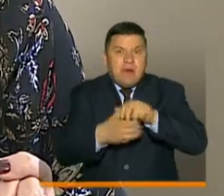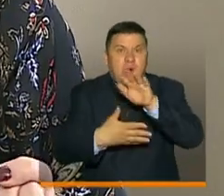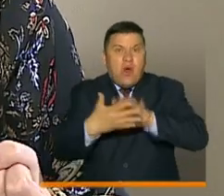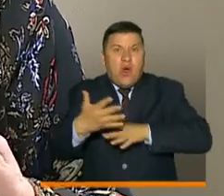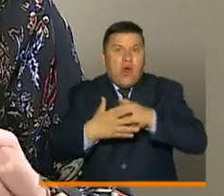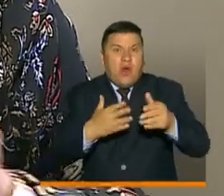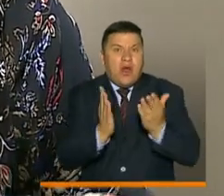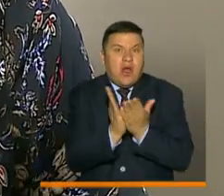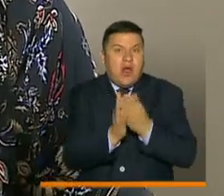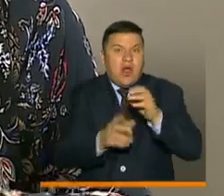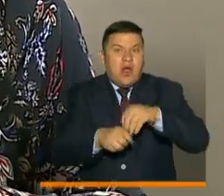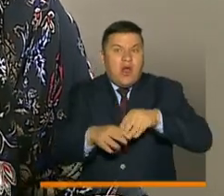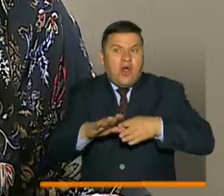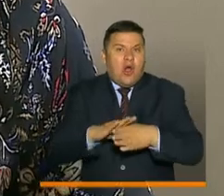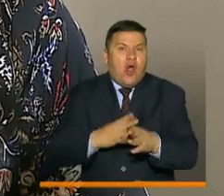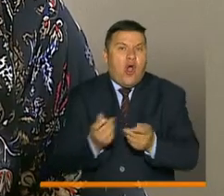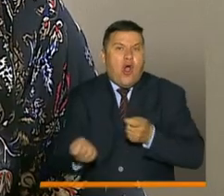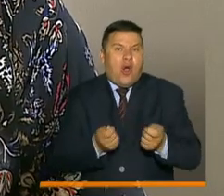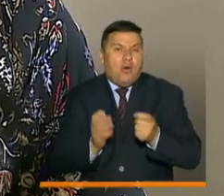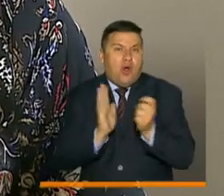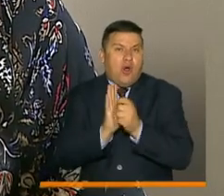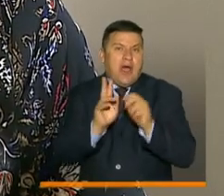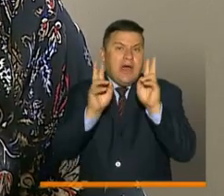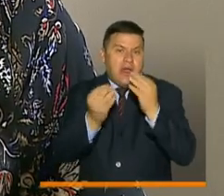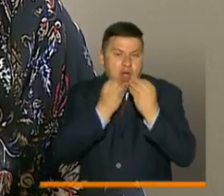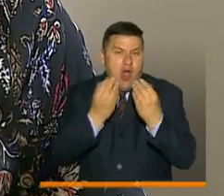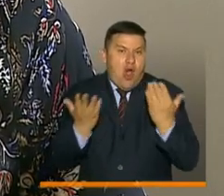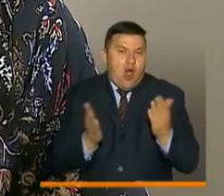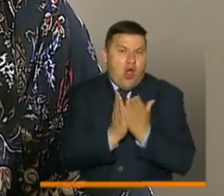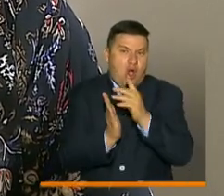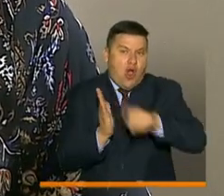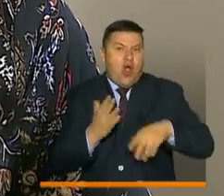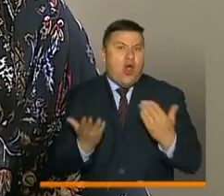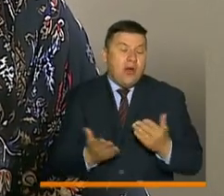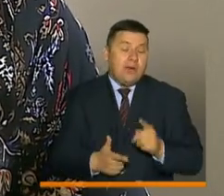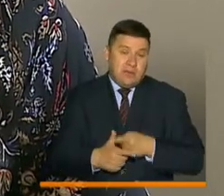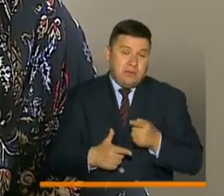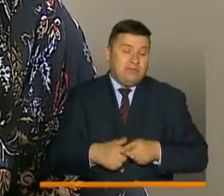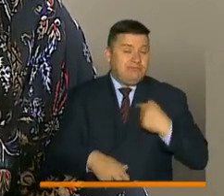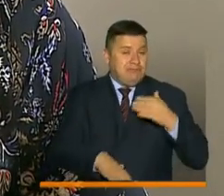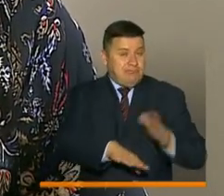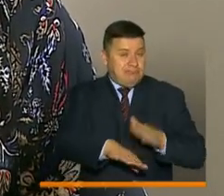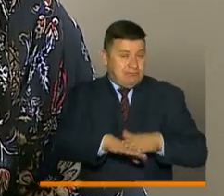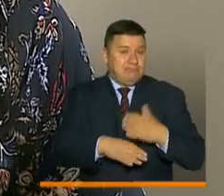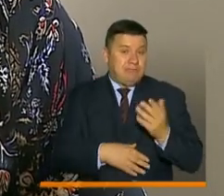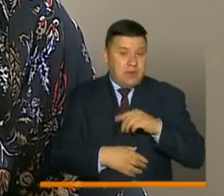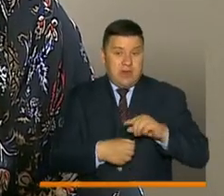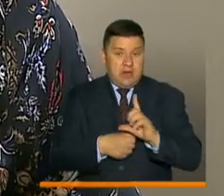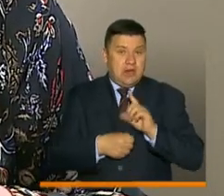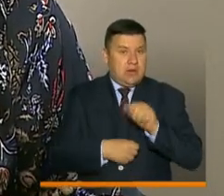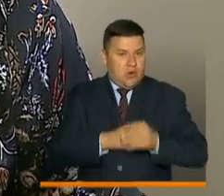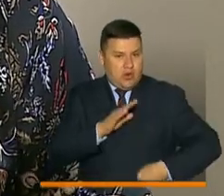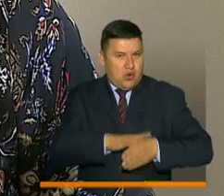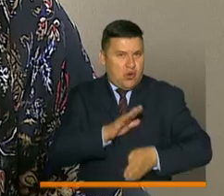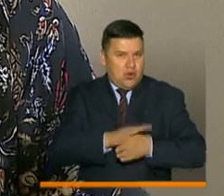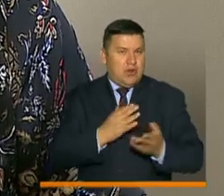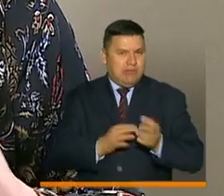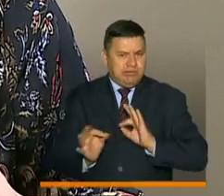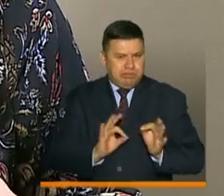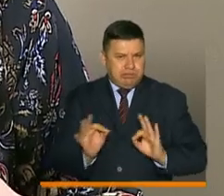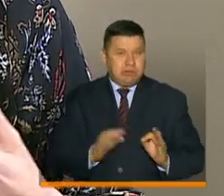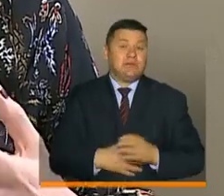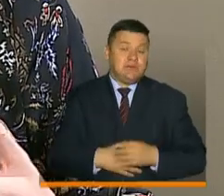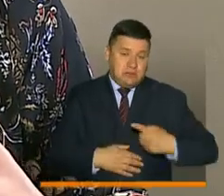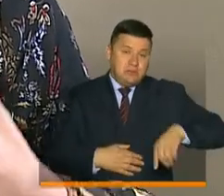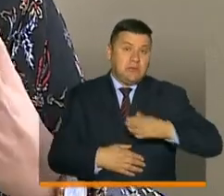horarios de los colegios, cómo manejar todos los temas de alimentación escolar. Entonces, el llamado a las autoridades locales es seguir con toda esta preparación,